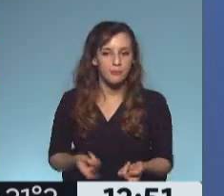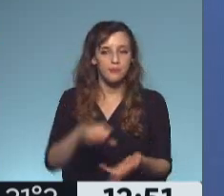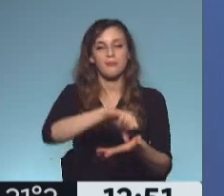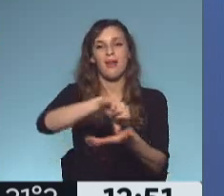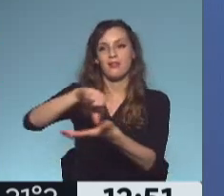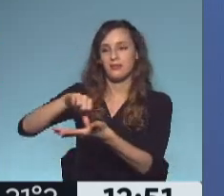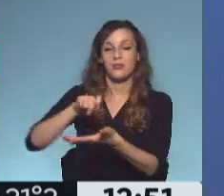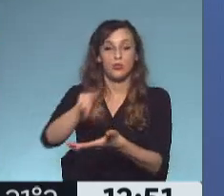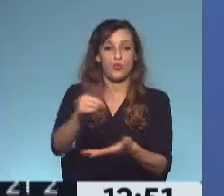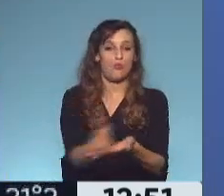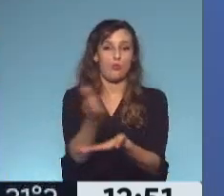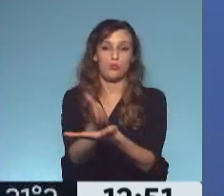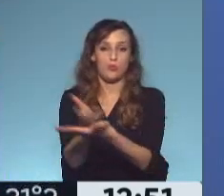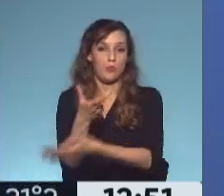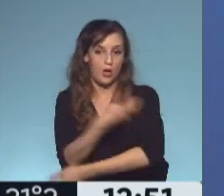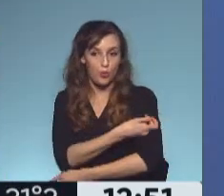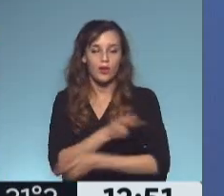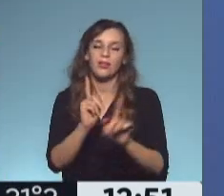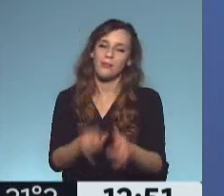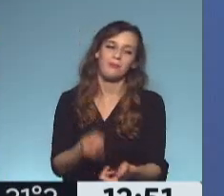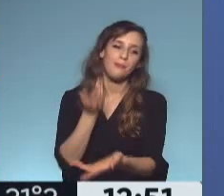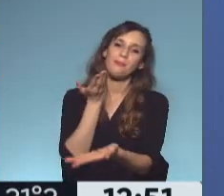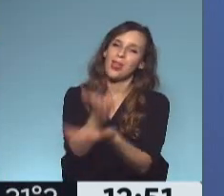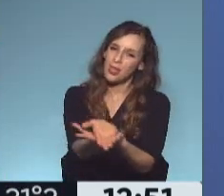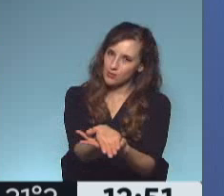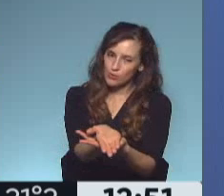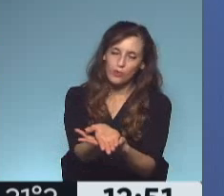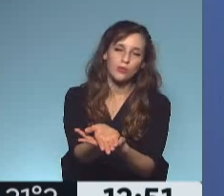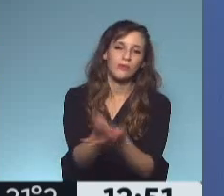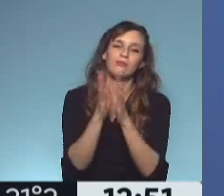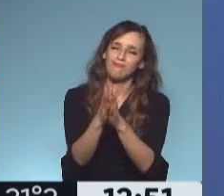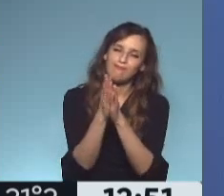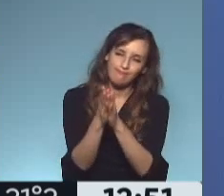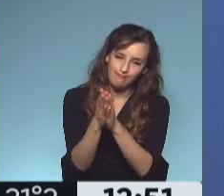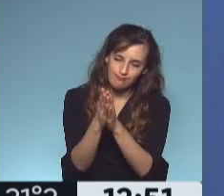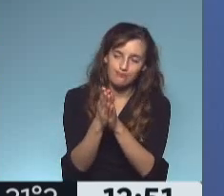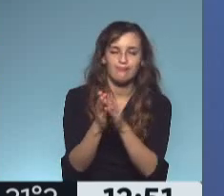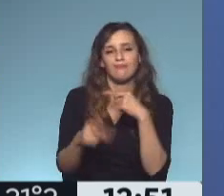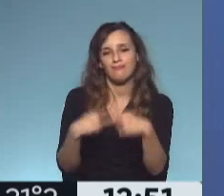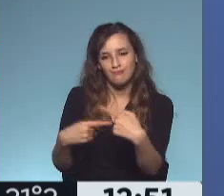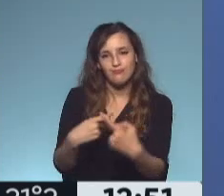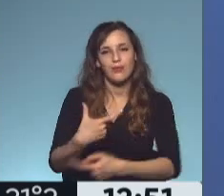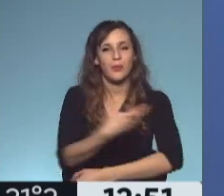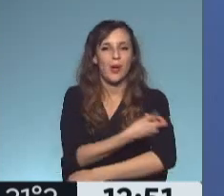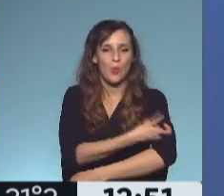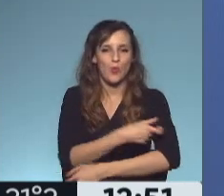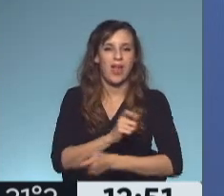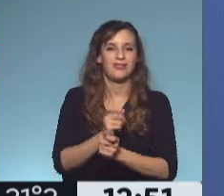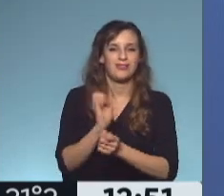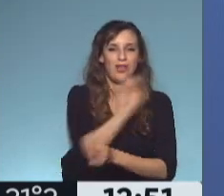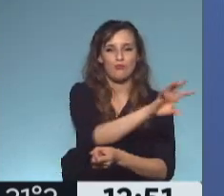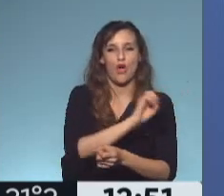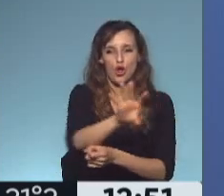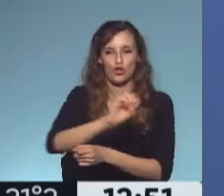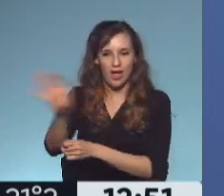producen vacunas, también les pedimos y les solicitamos que sigan colaborando y exportando vacunas a los demás países, y